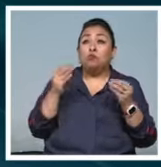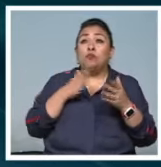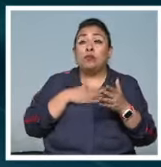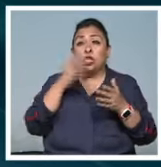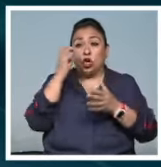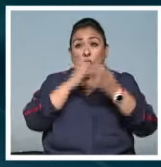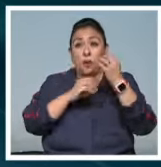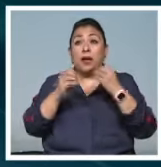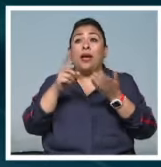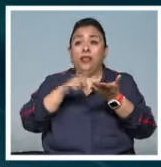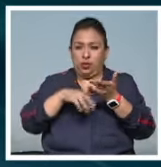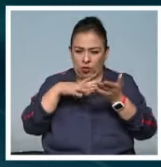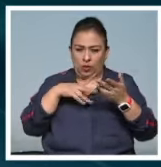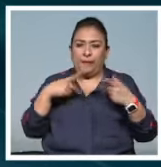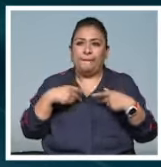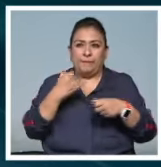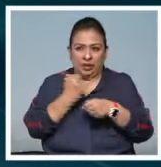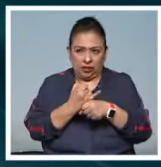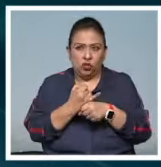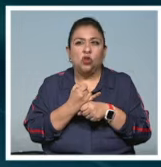obras trabajo con personajes,